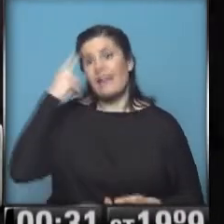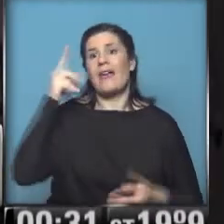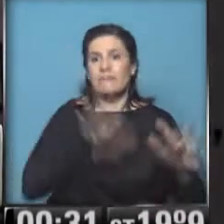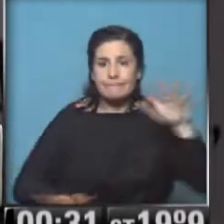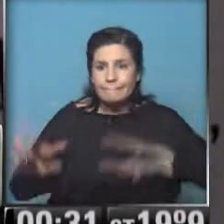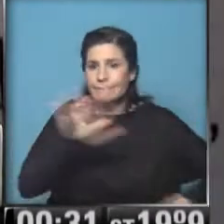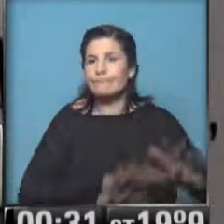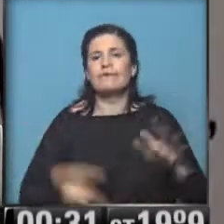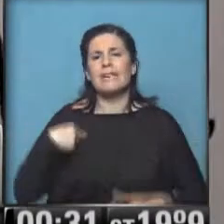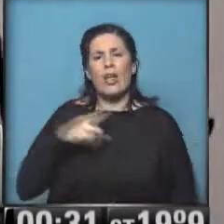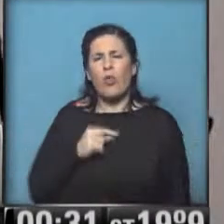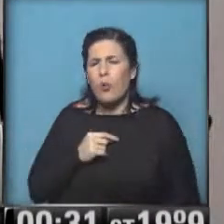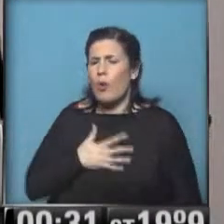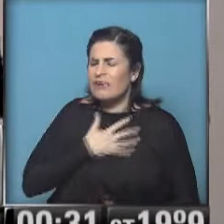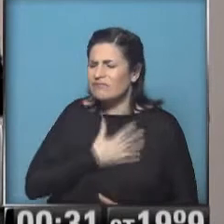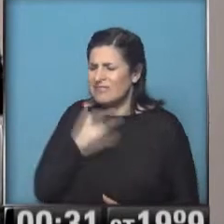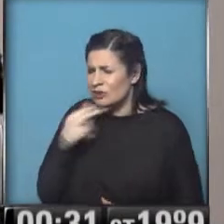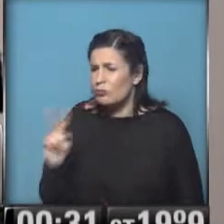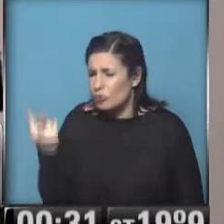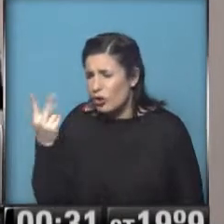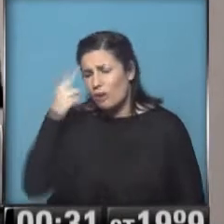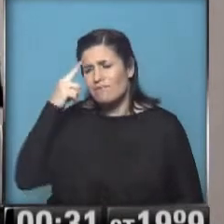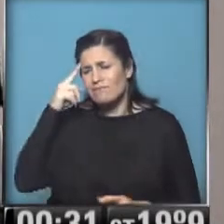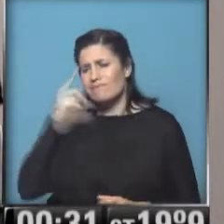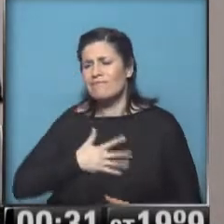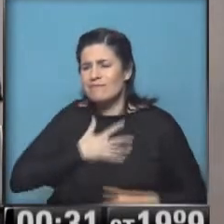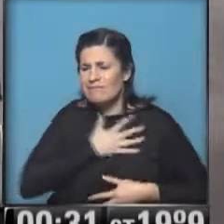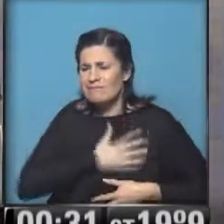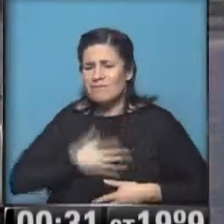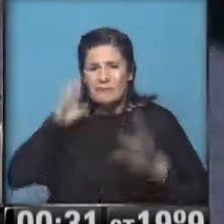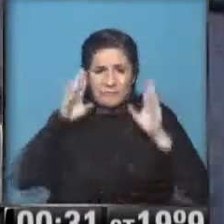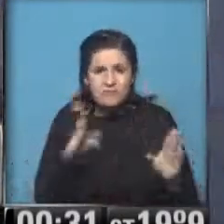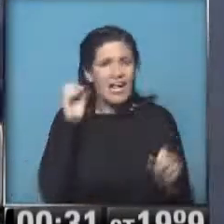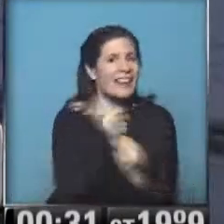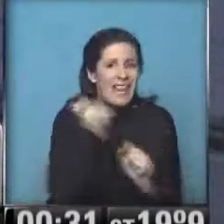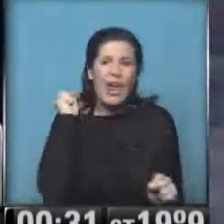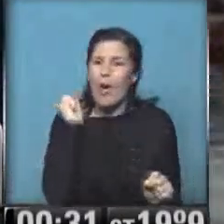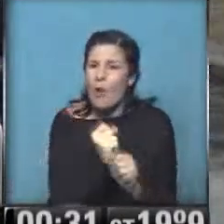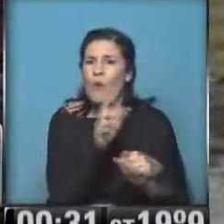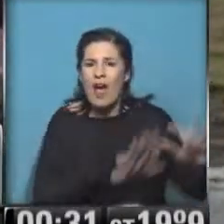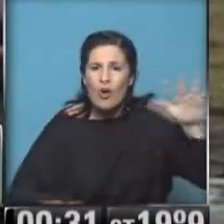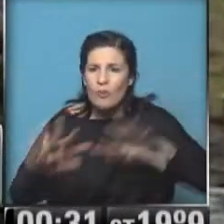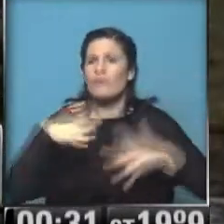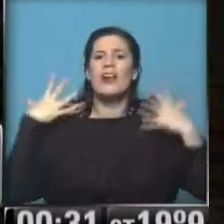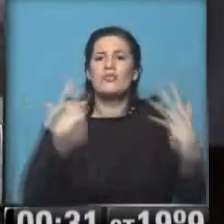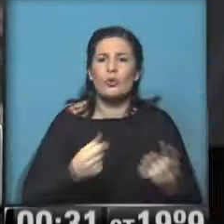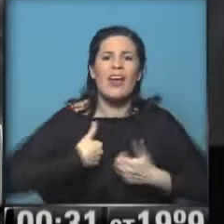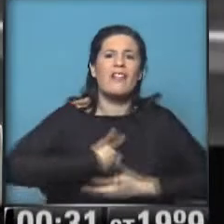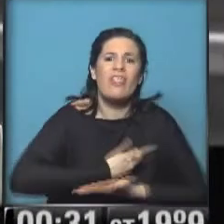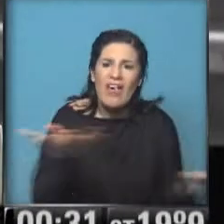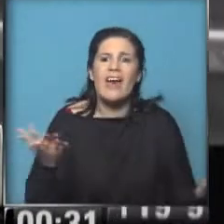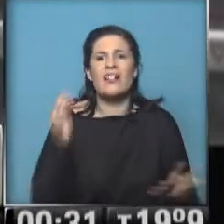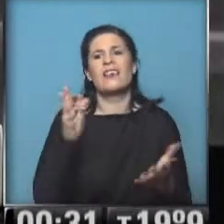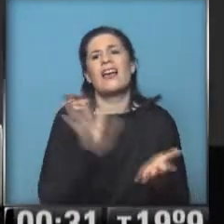lograron canalizar el dolor a través de una tarea absolutamente luminosa como es este trabajo que hacen desde